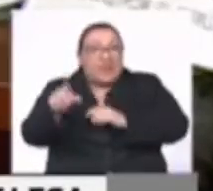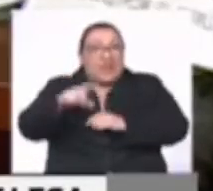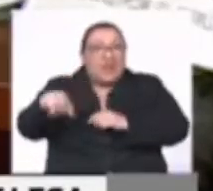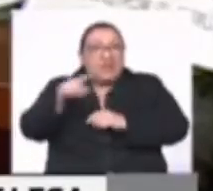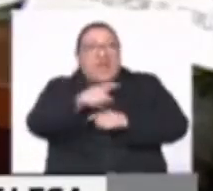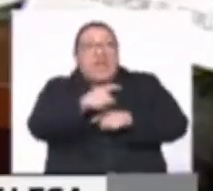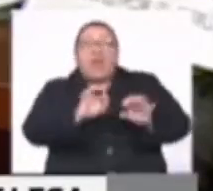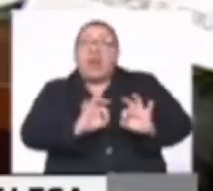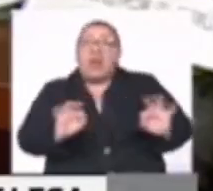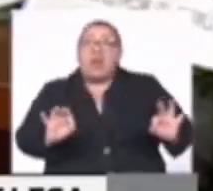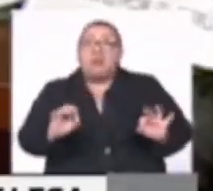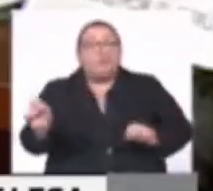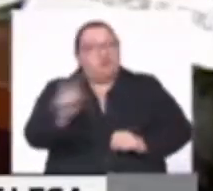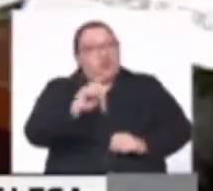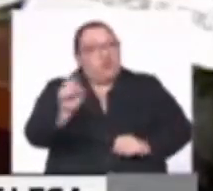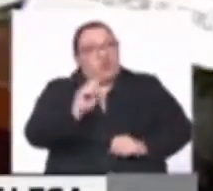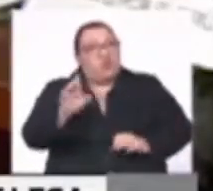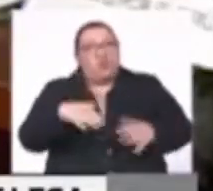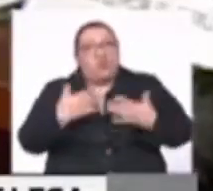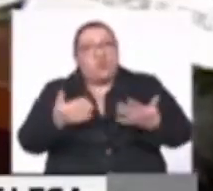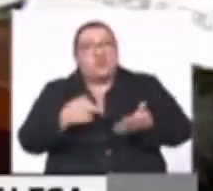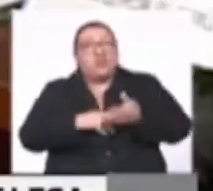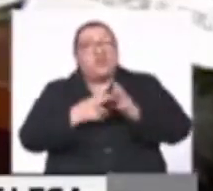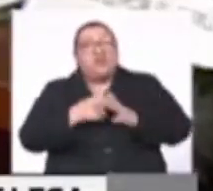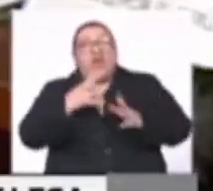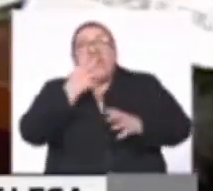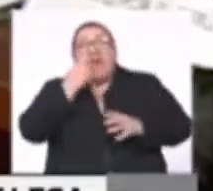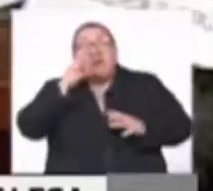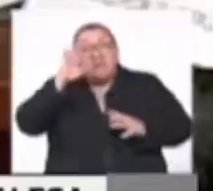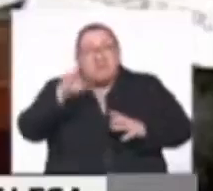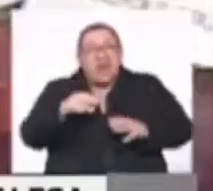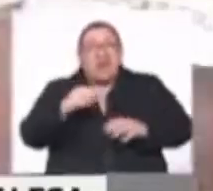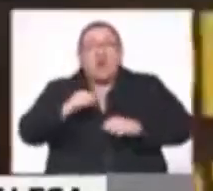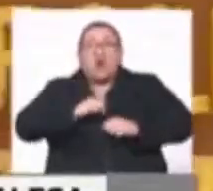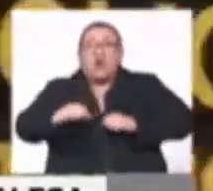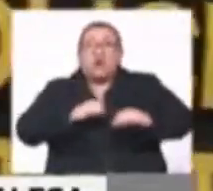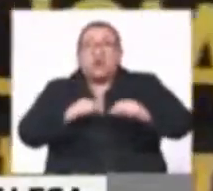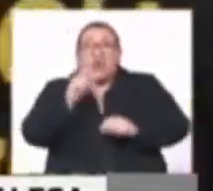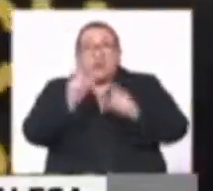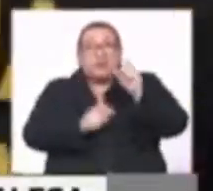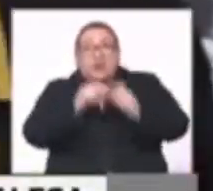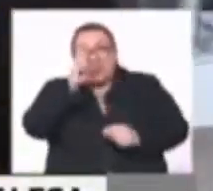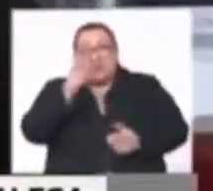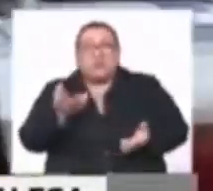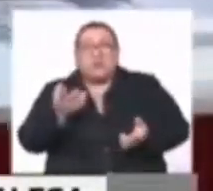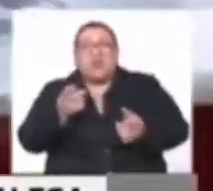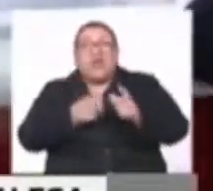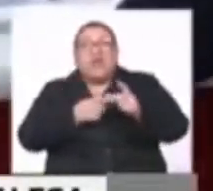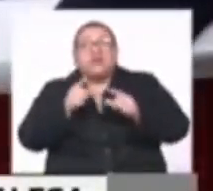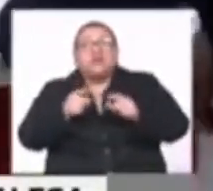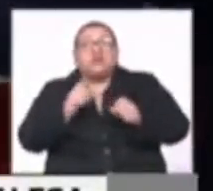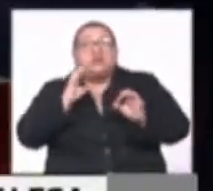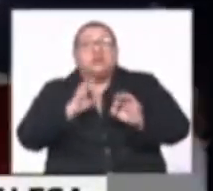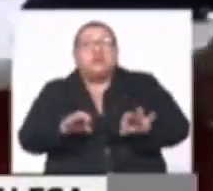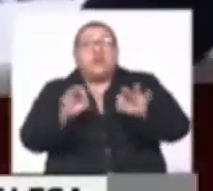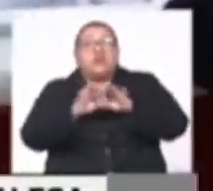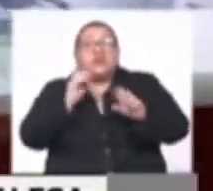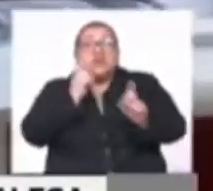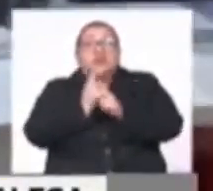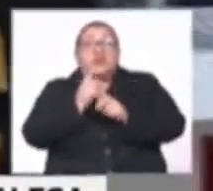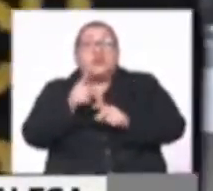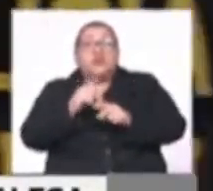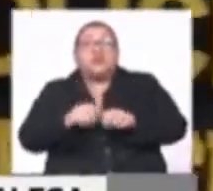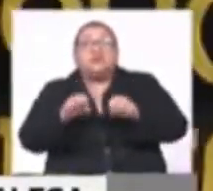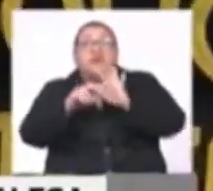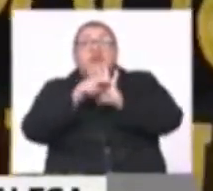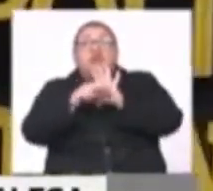impunes. Y eso, presidente, es manchar la moral, la honra de los peruanos. El texto expresa como un efecto inmediato de la presente